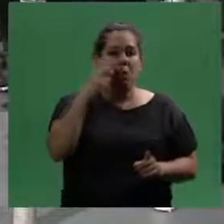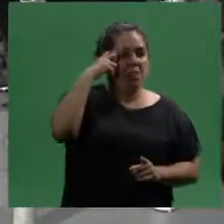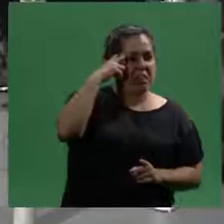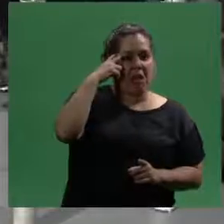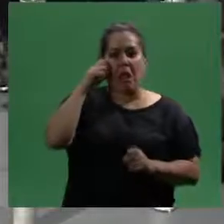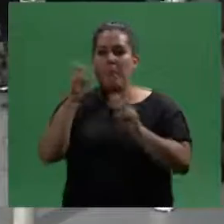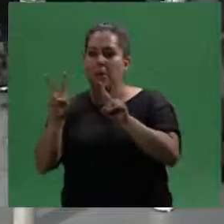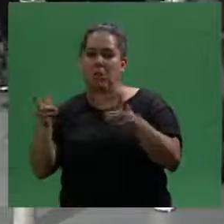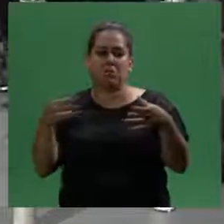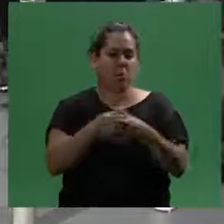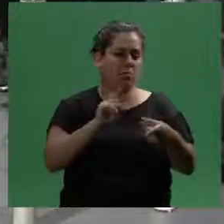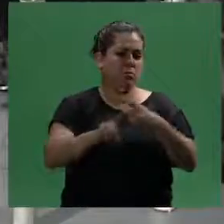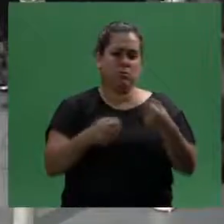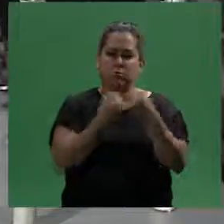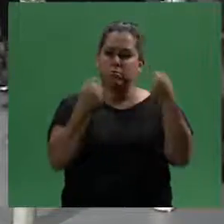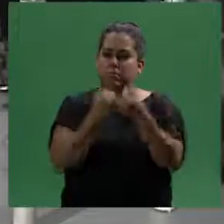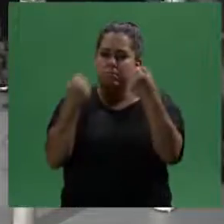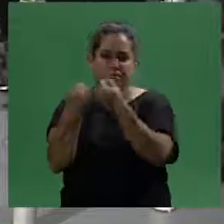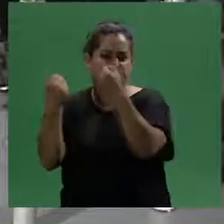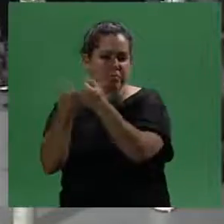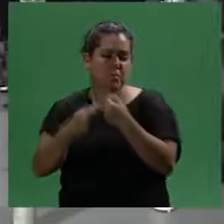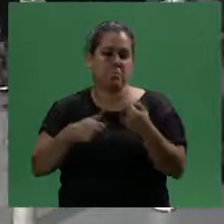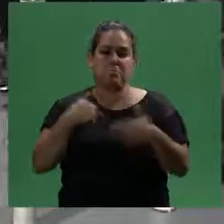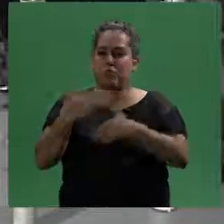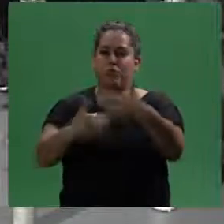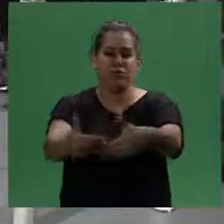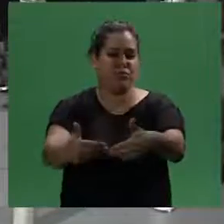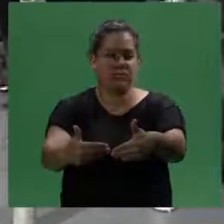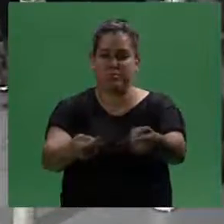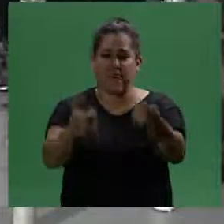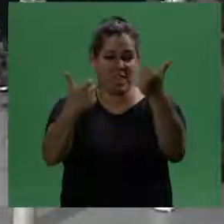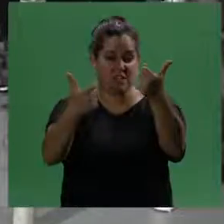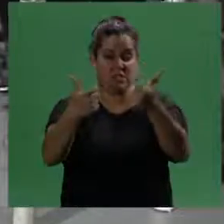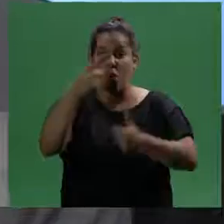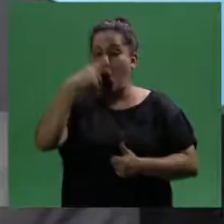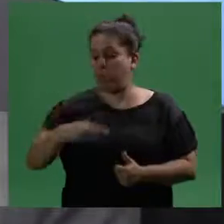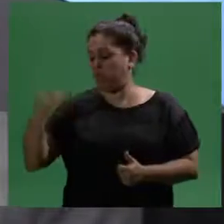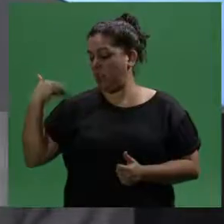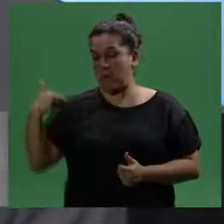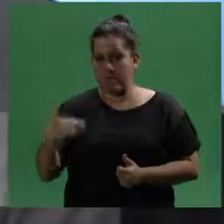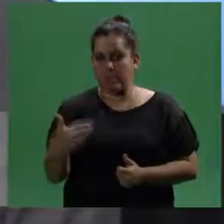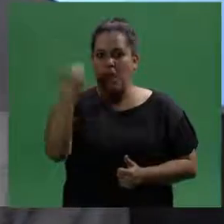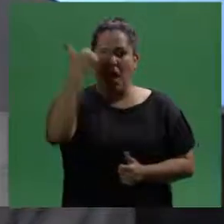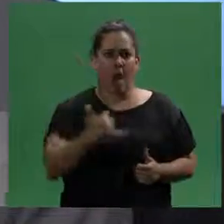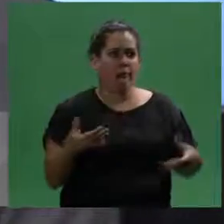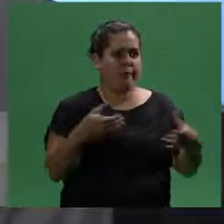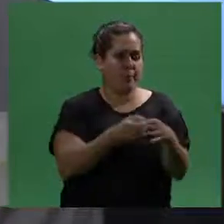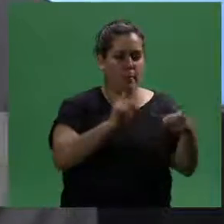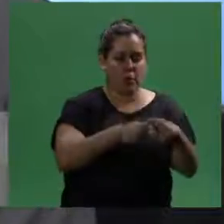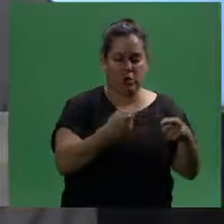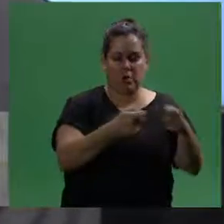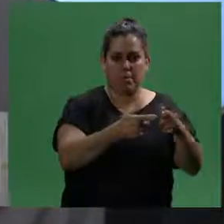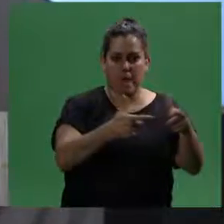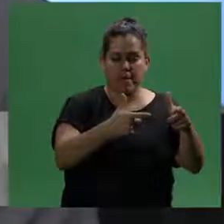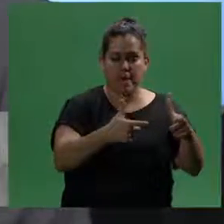se ponían de acuerdo el peronismo con el radicalismo, y bueno, la cosa más o menos marchaba. En los últimos tiempos hay